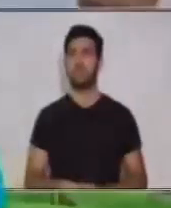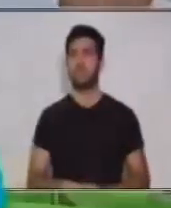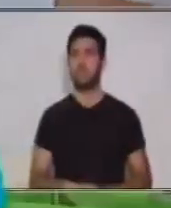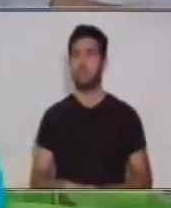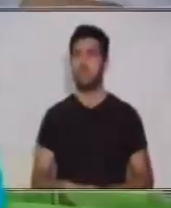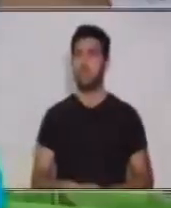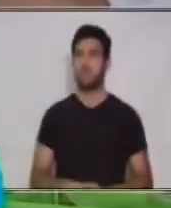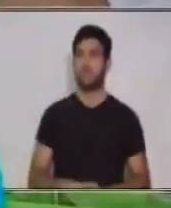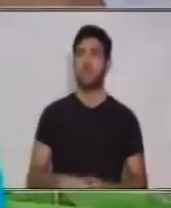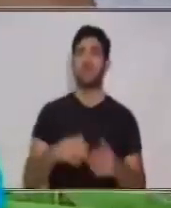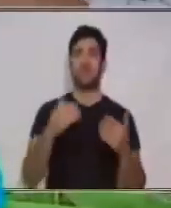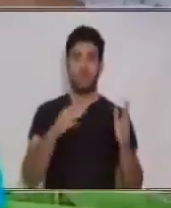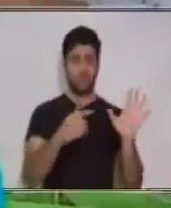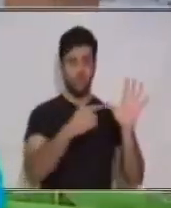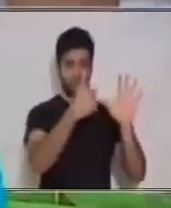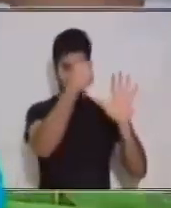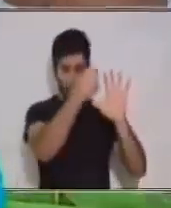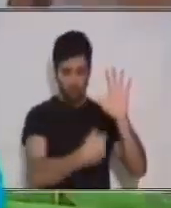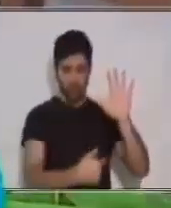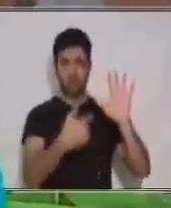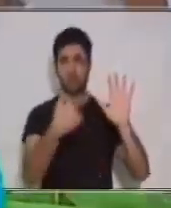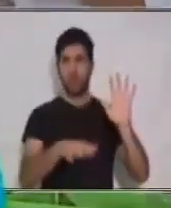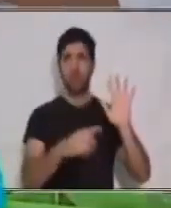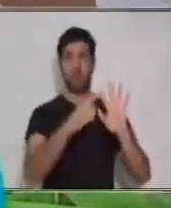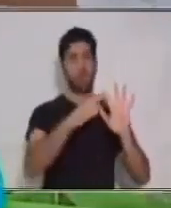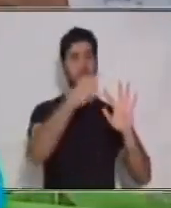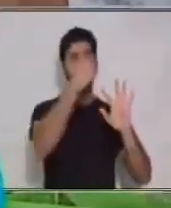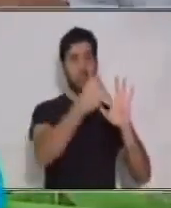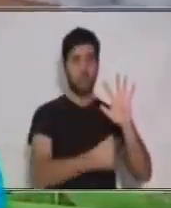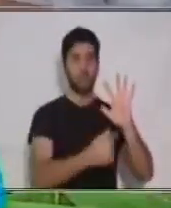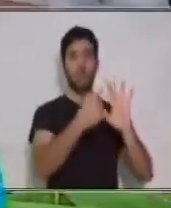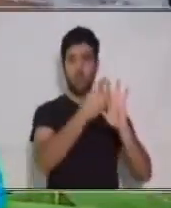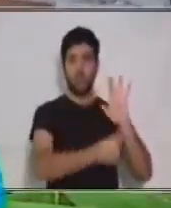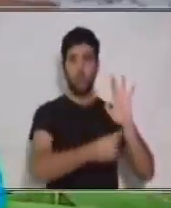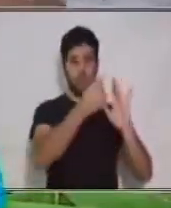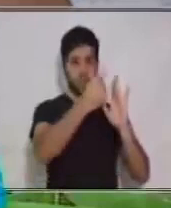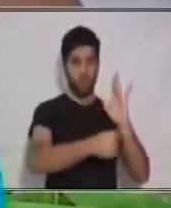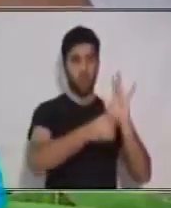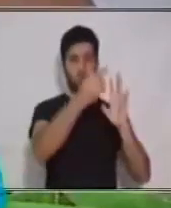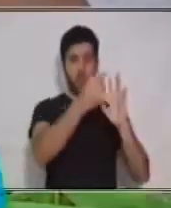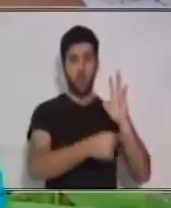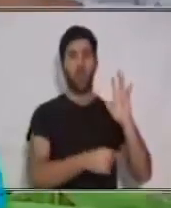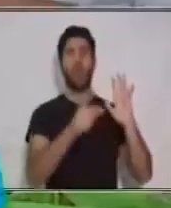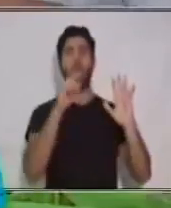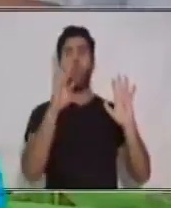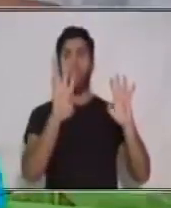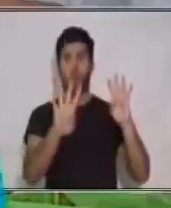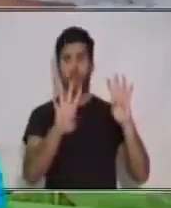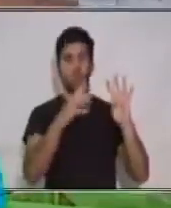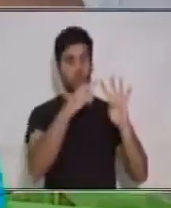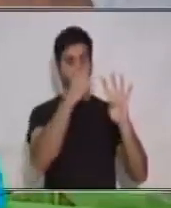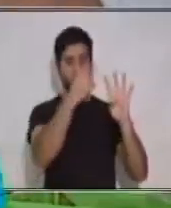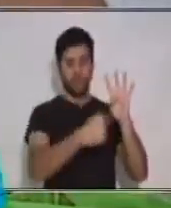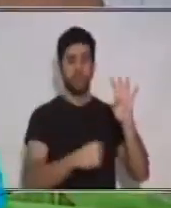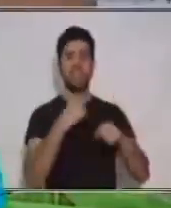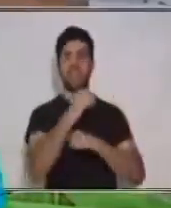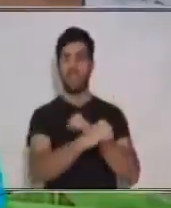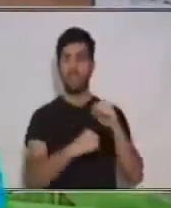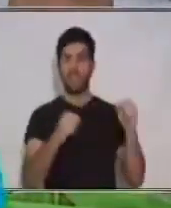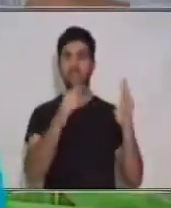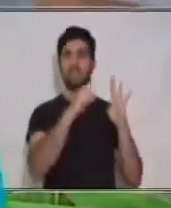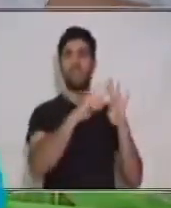Y en la siguiente columna la vamos a dividir en cuatro: los de la respuesta F,